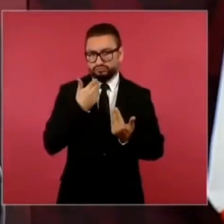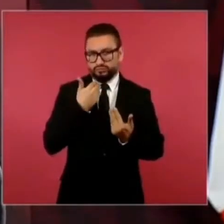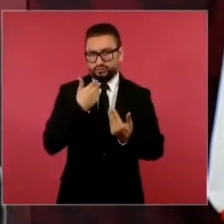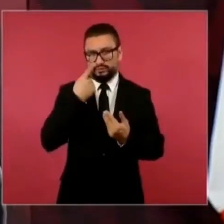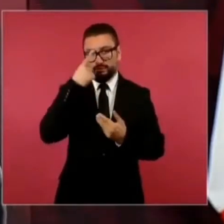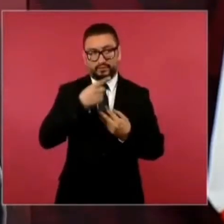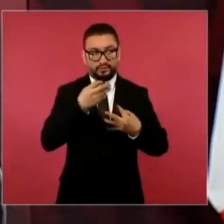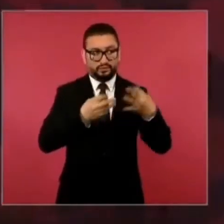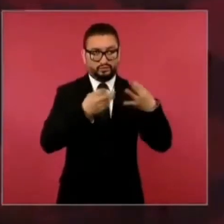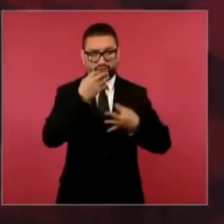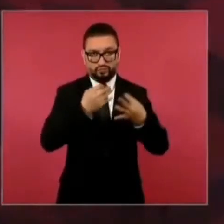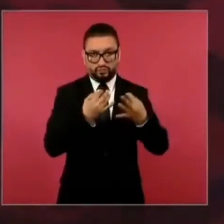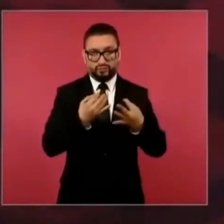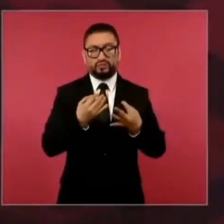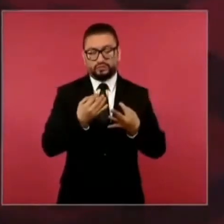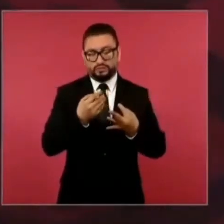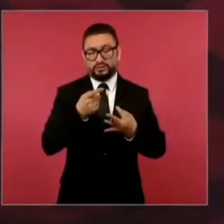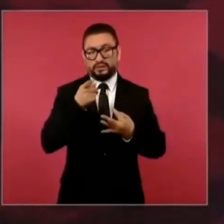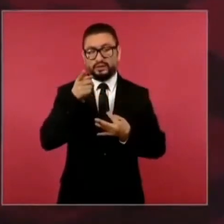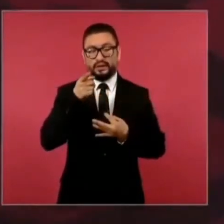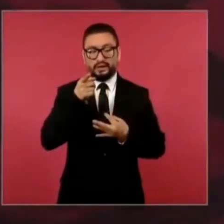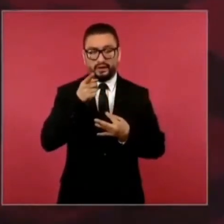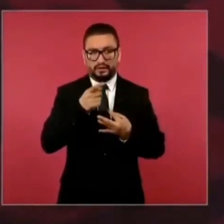Corte intervenga.